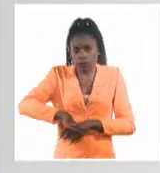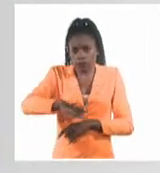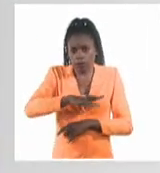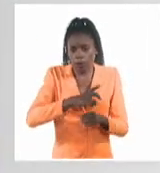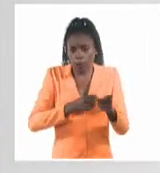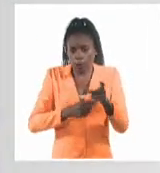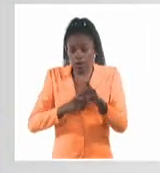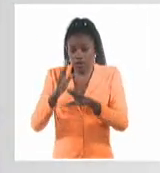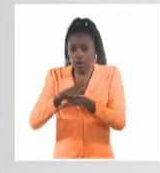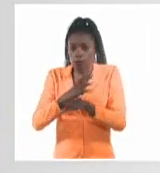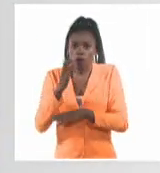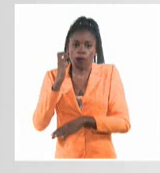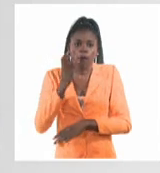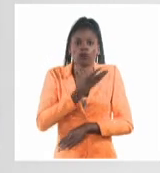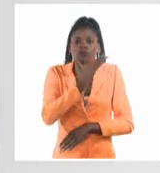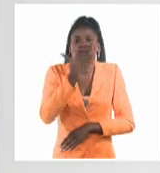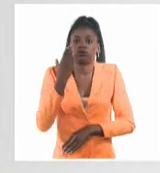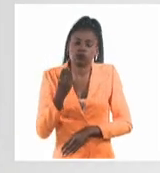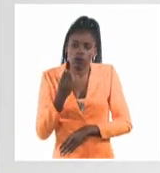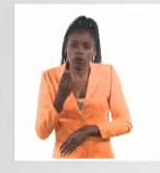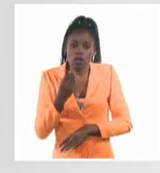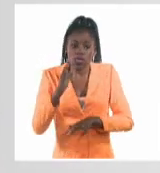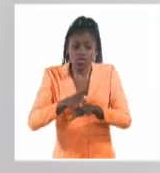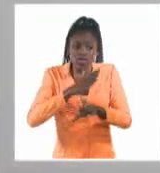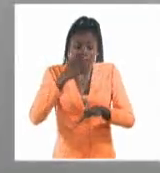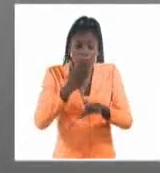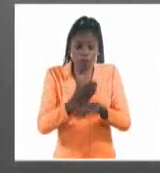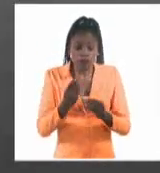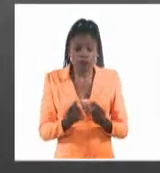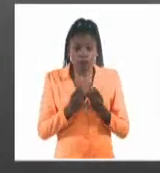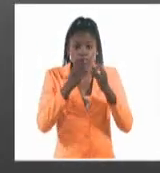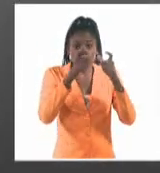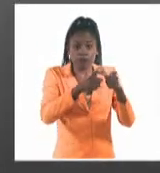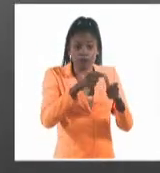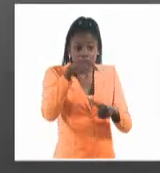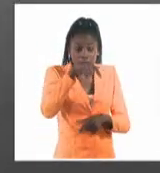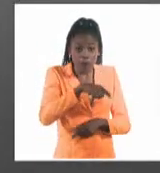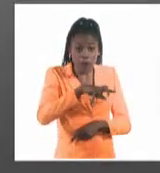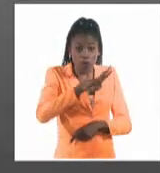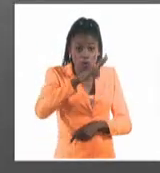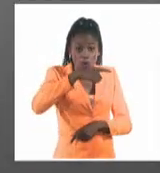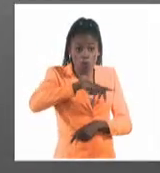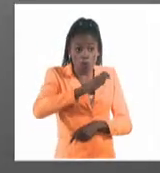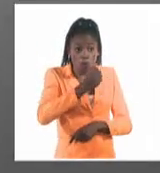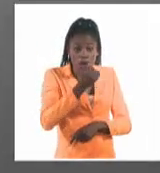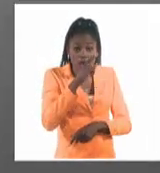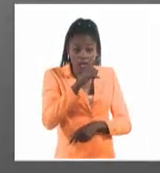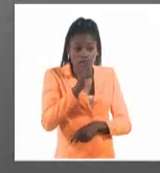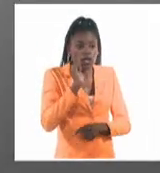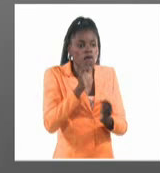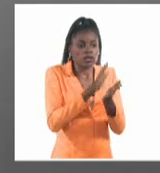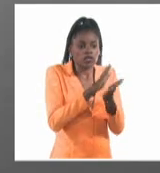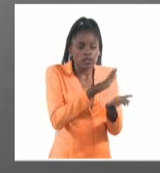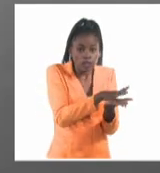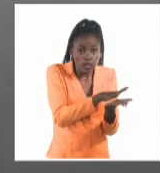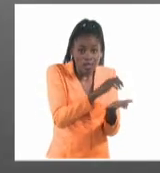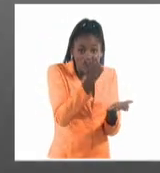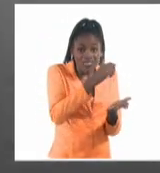cenizas volvieron a desaparecer y luego fueron entregadas a Juan Marinelo, quien las ocultaría hasta el 10 de marzo